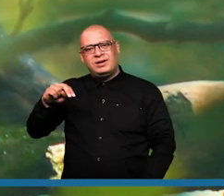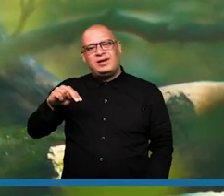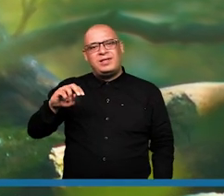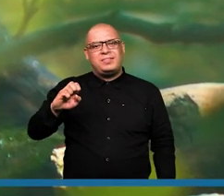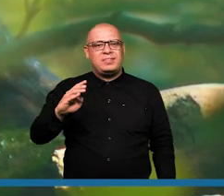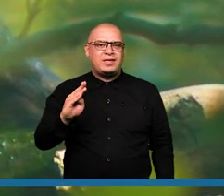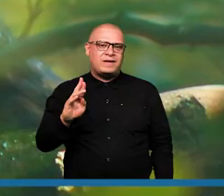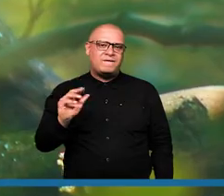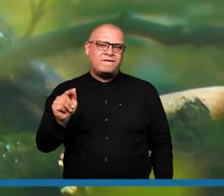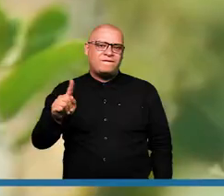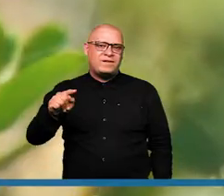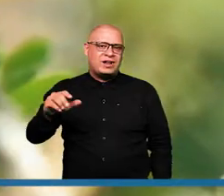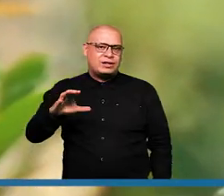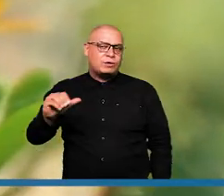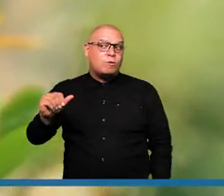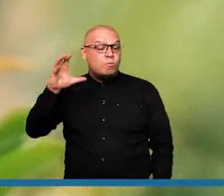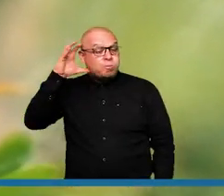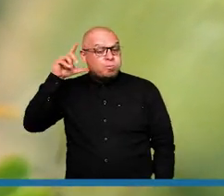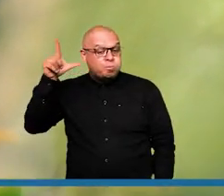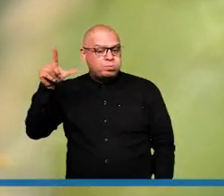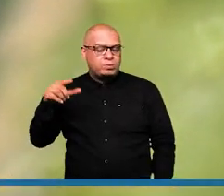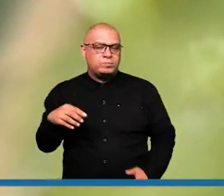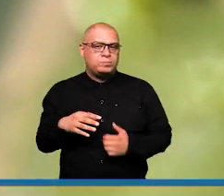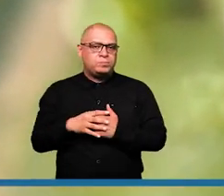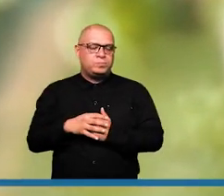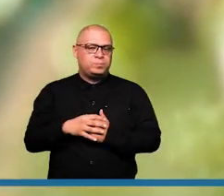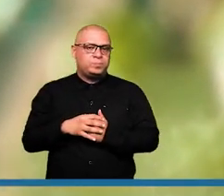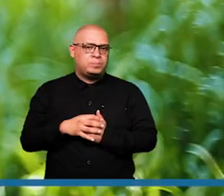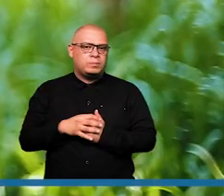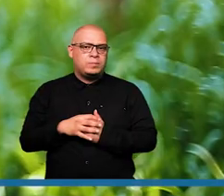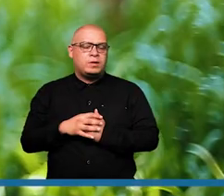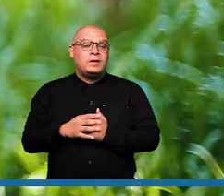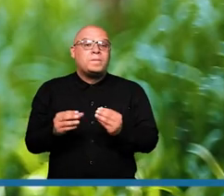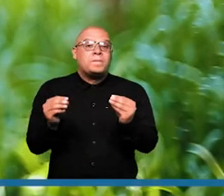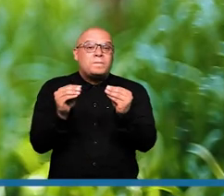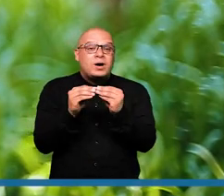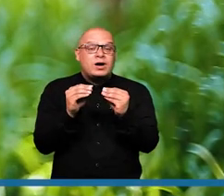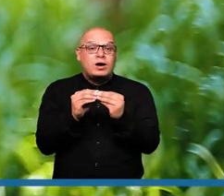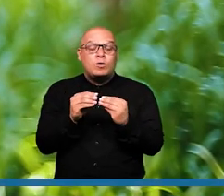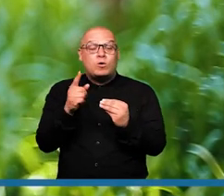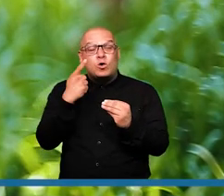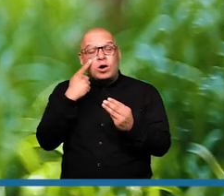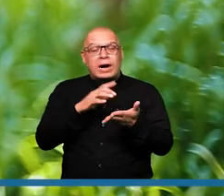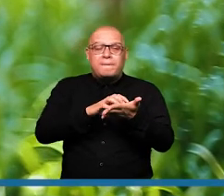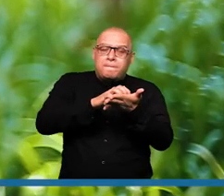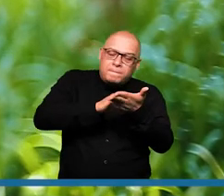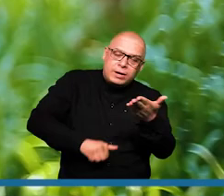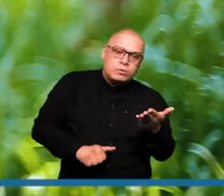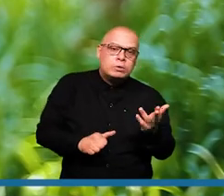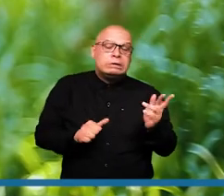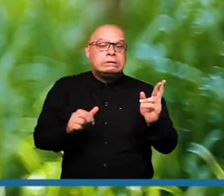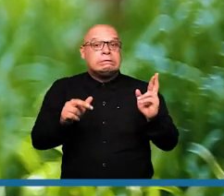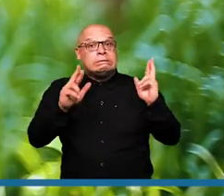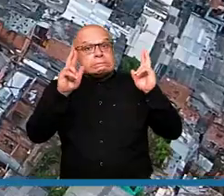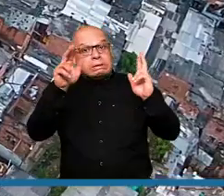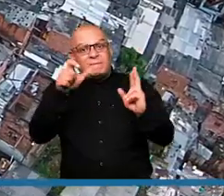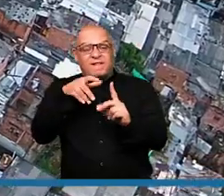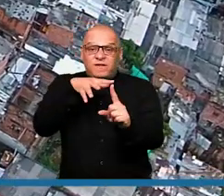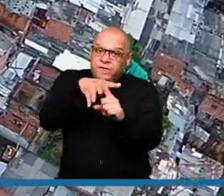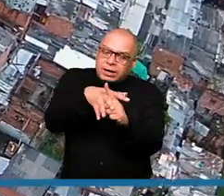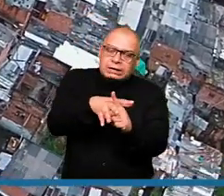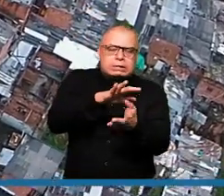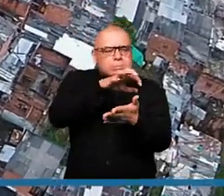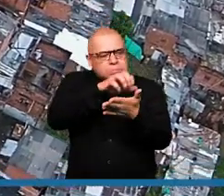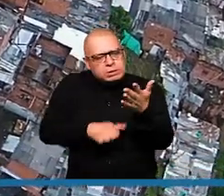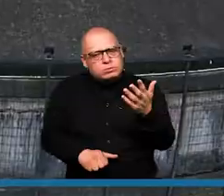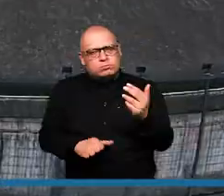se avistan estos titís. La idea también es disminuir el impacto que tiene el ser humano en estas especies. Y luego